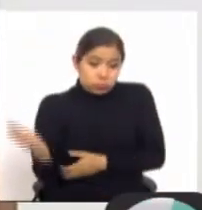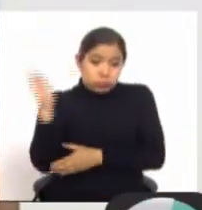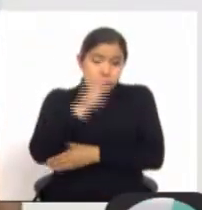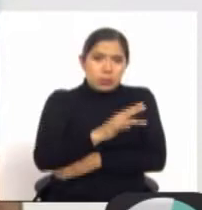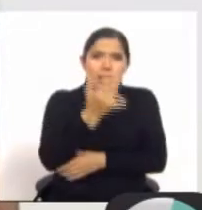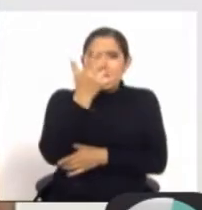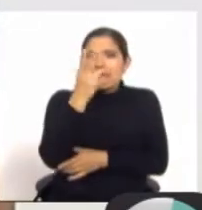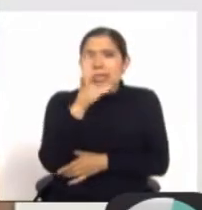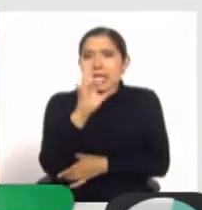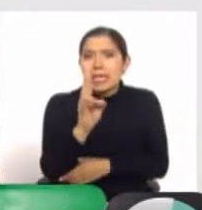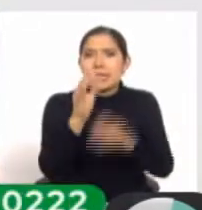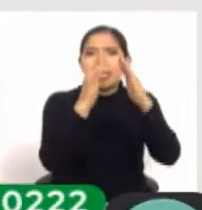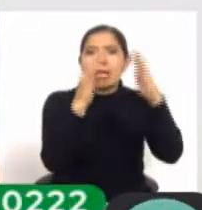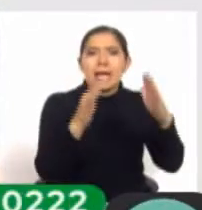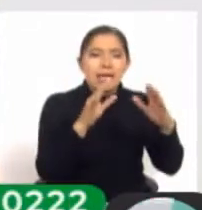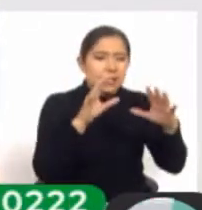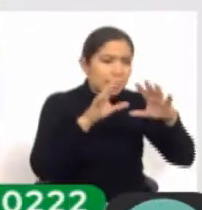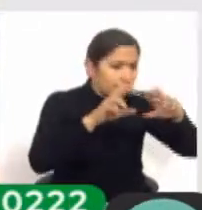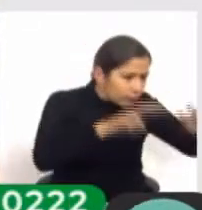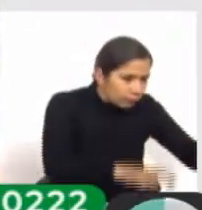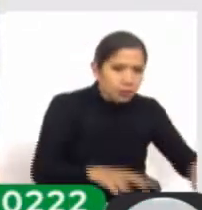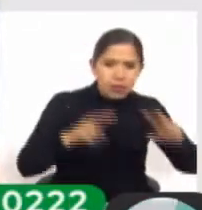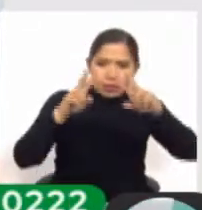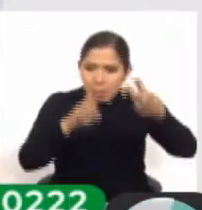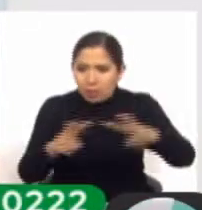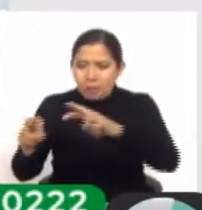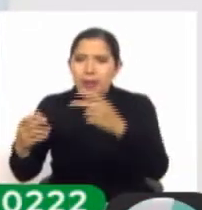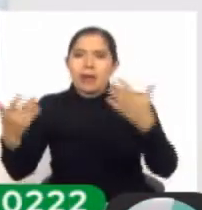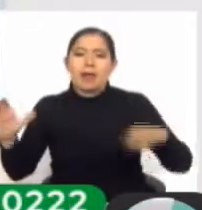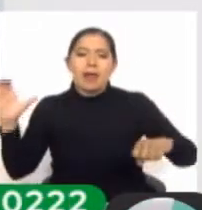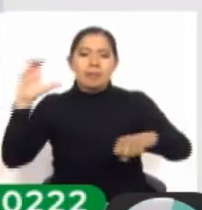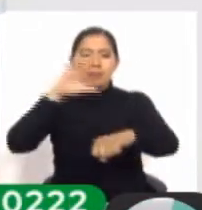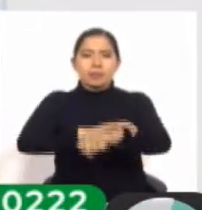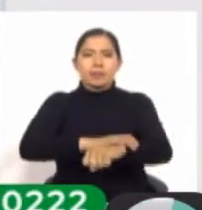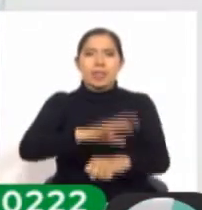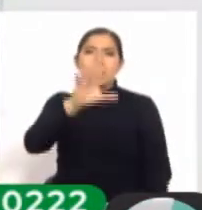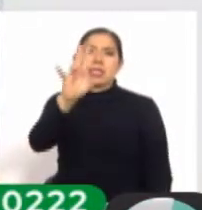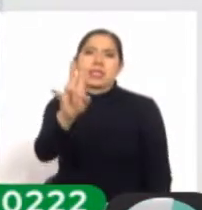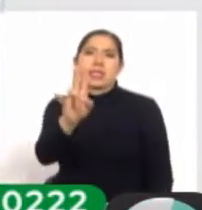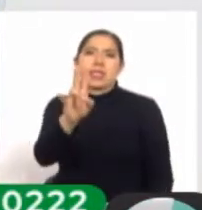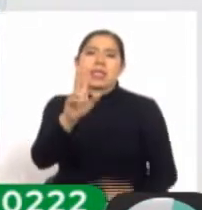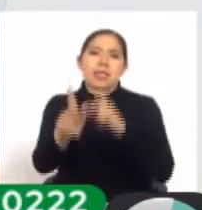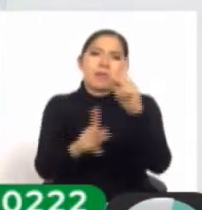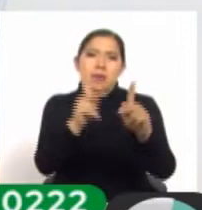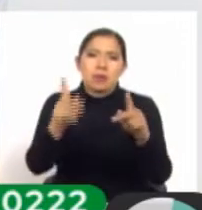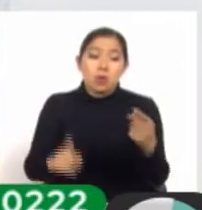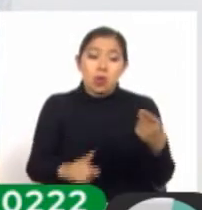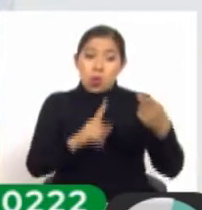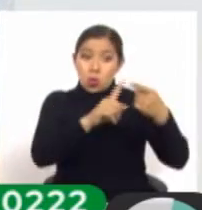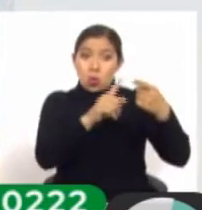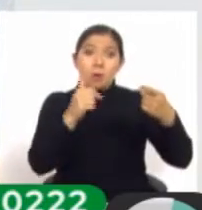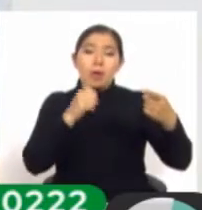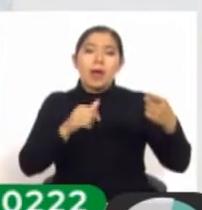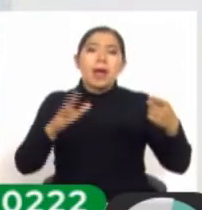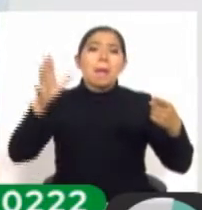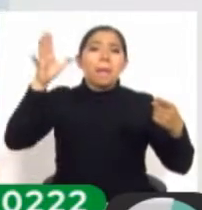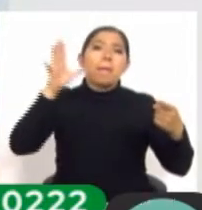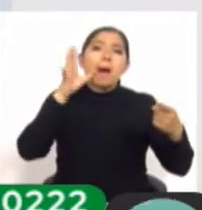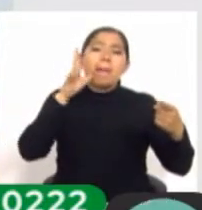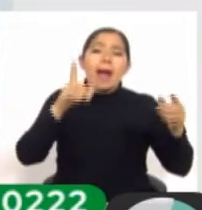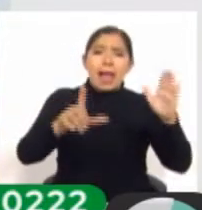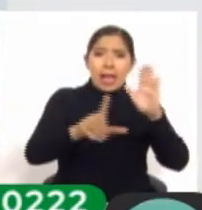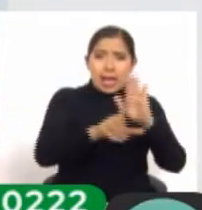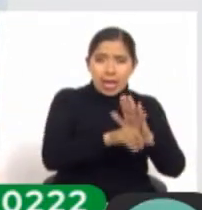del caso Montenegro, en la cual se han aprehendido a 7 personas, entre ellos la suegra y el cuñado de